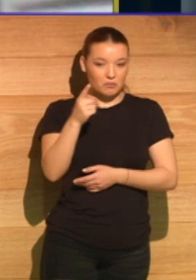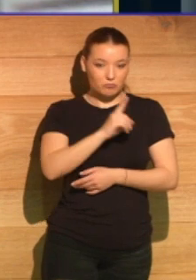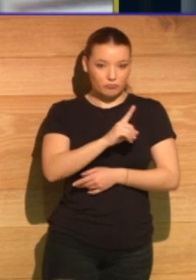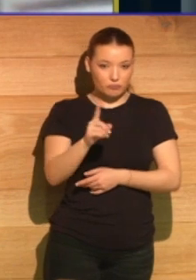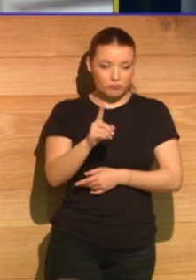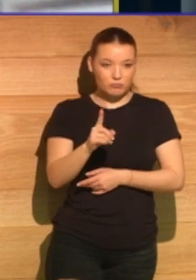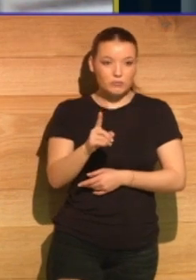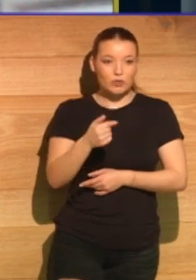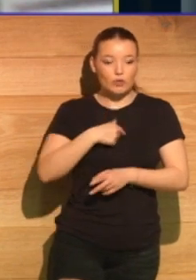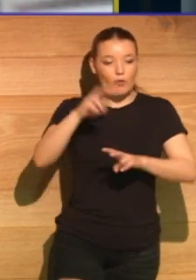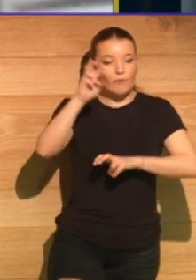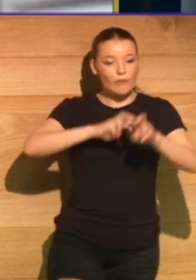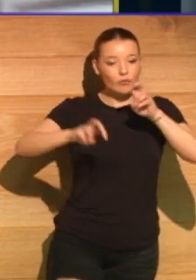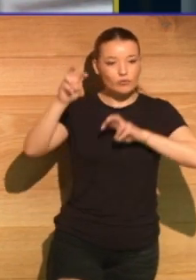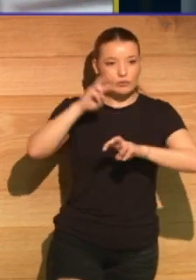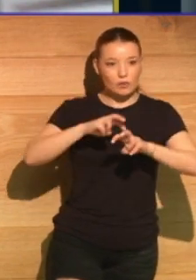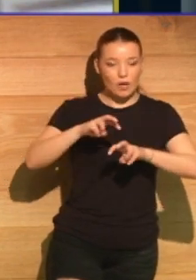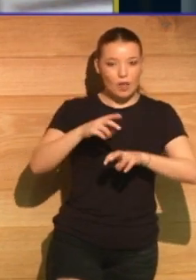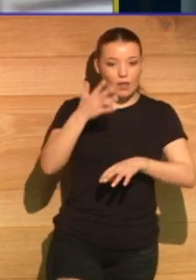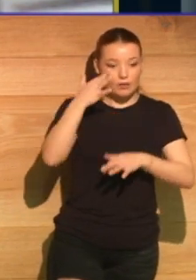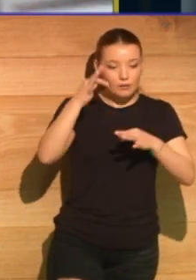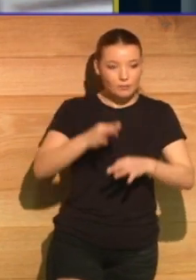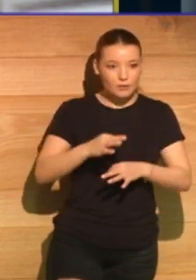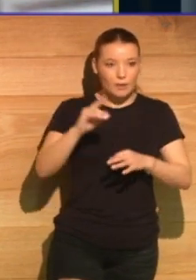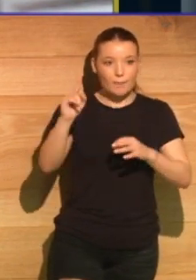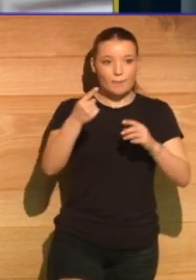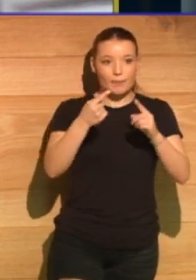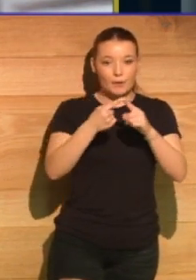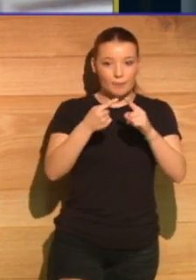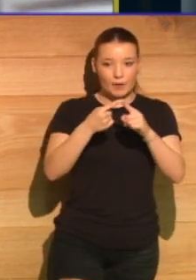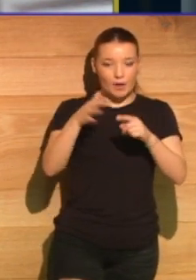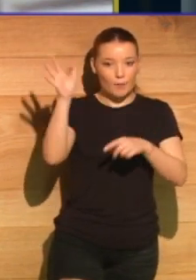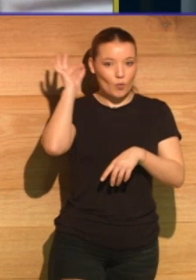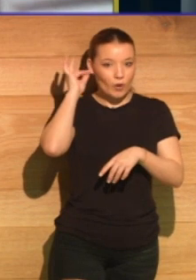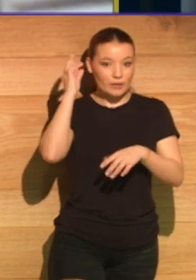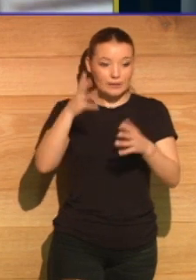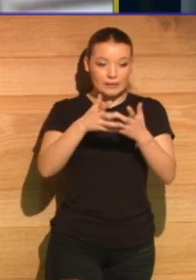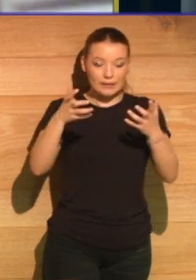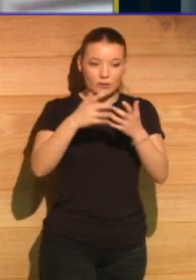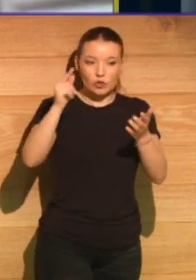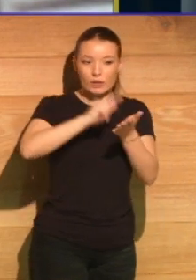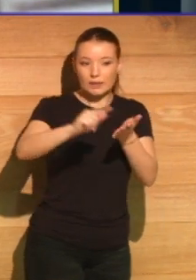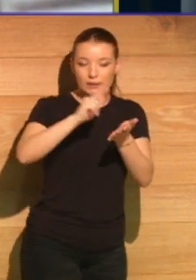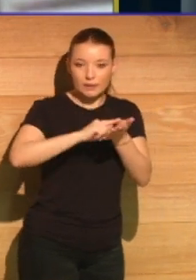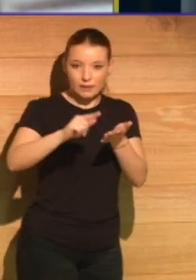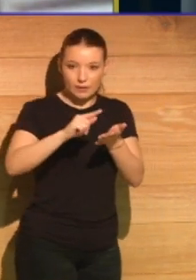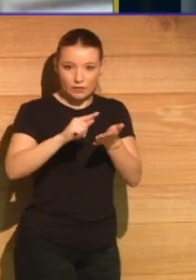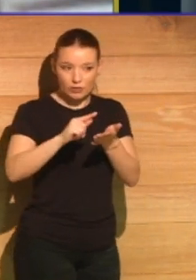buscarla, efectivamente, la primera mujer sobre la que se tiene testimonio de un texto escrito, la primera autora,